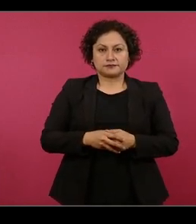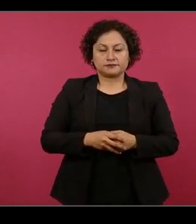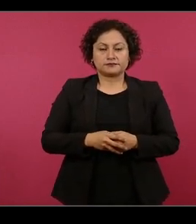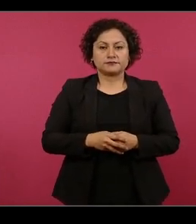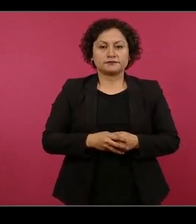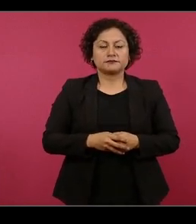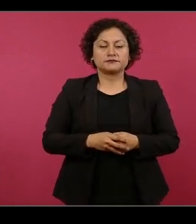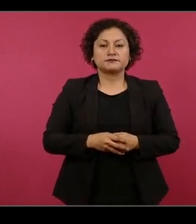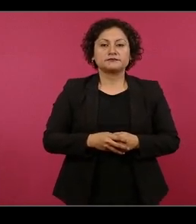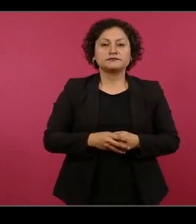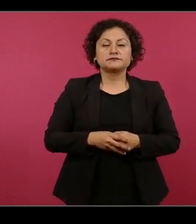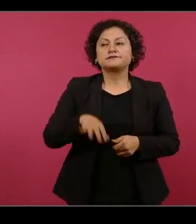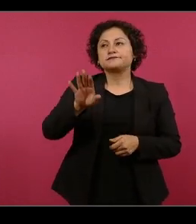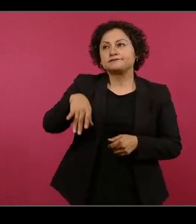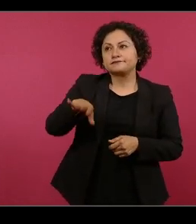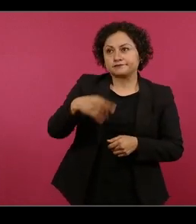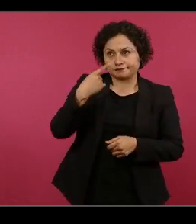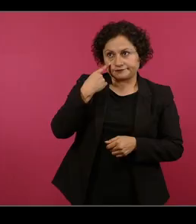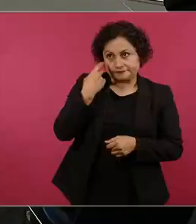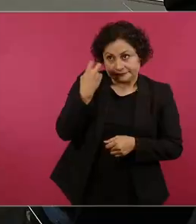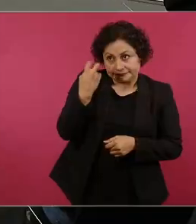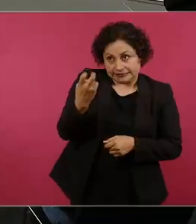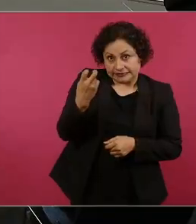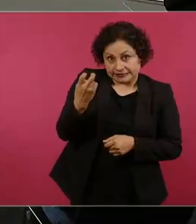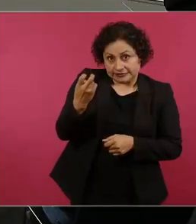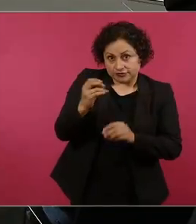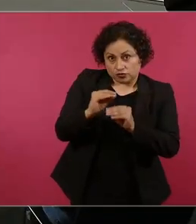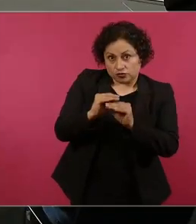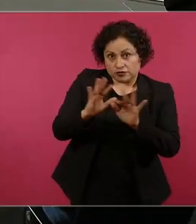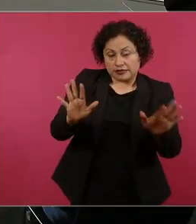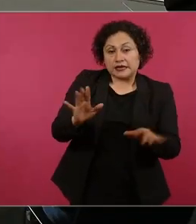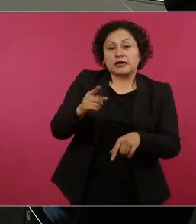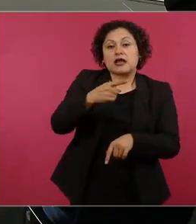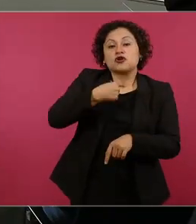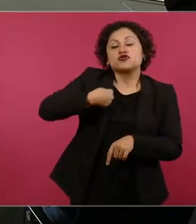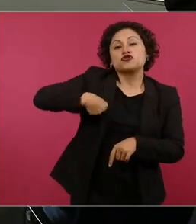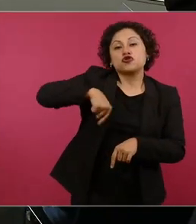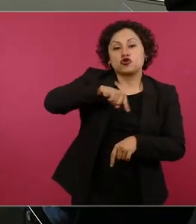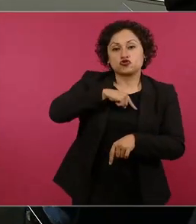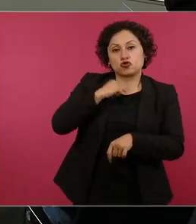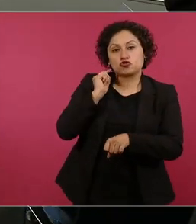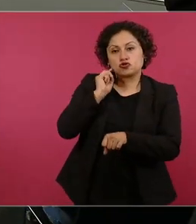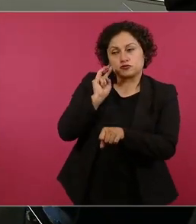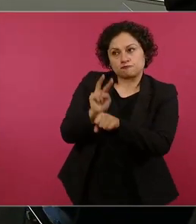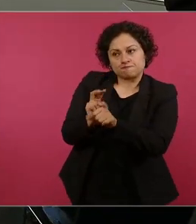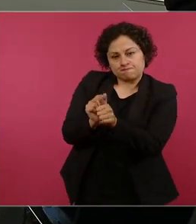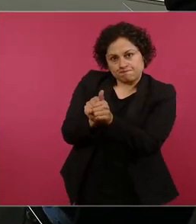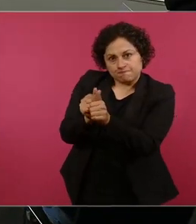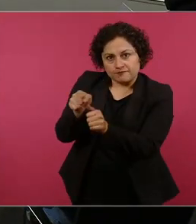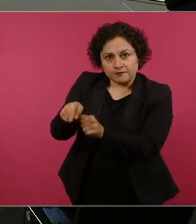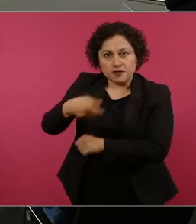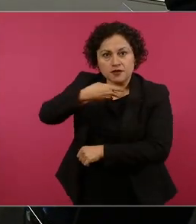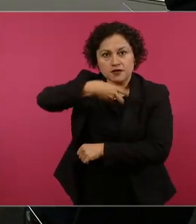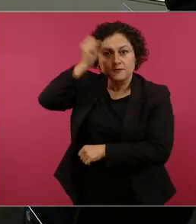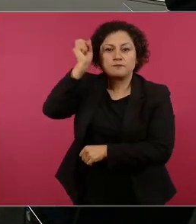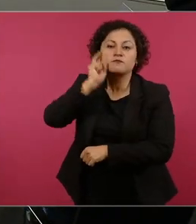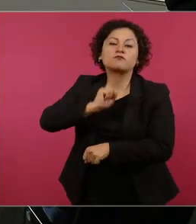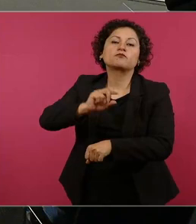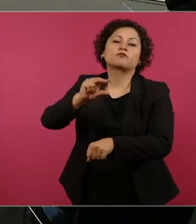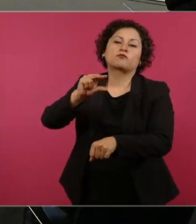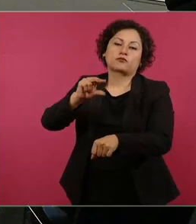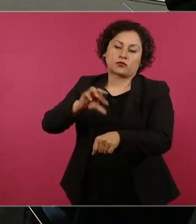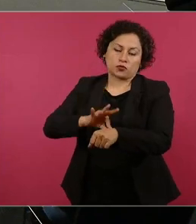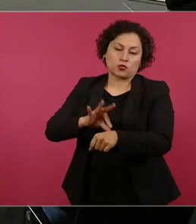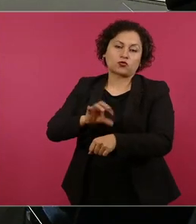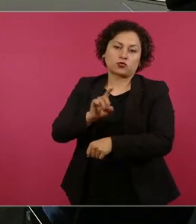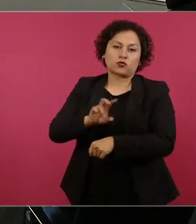adelantó esar presidente nosotros que hemos cubierto la campaña la doctora doses hoy eh o vamos muy